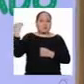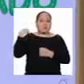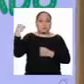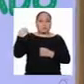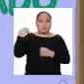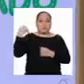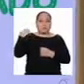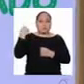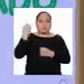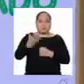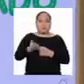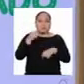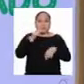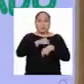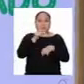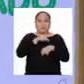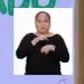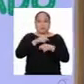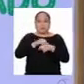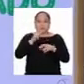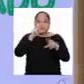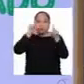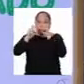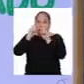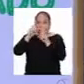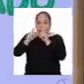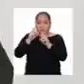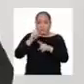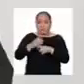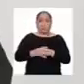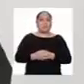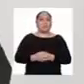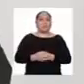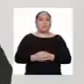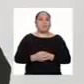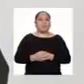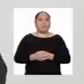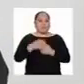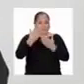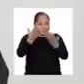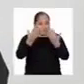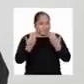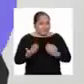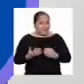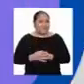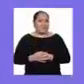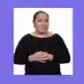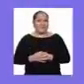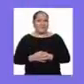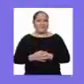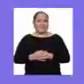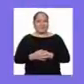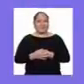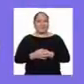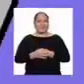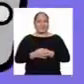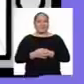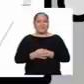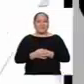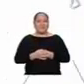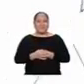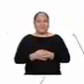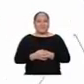avisando que es la hora de la ronda de preguntas. Adelante.